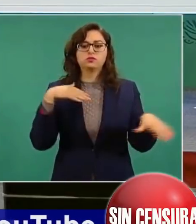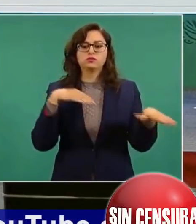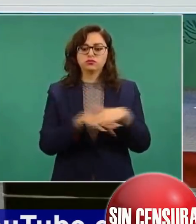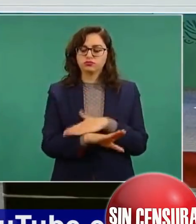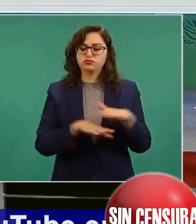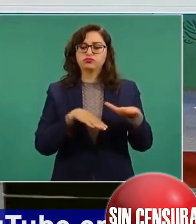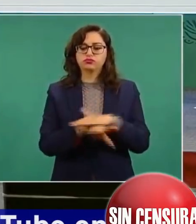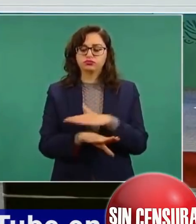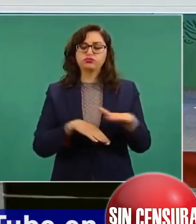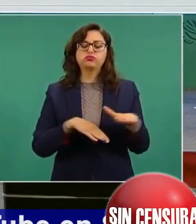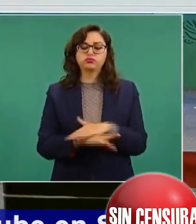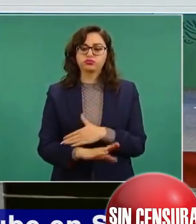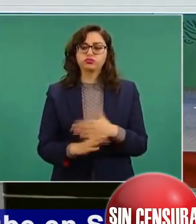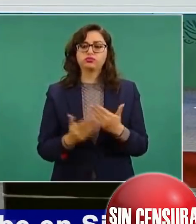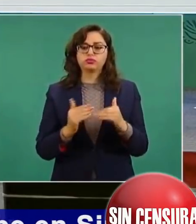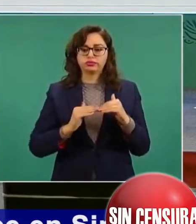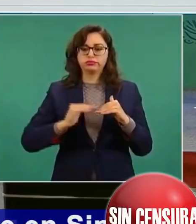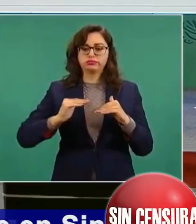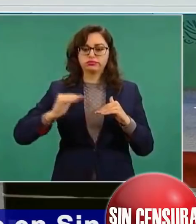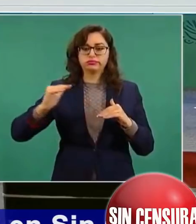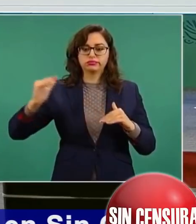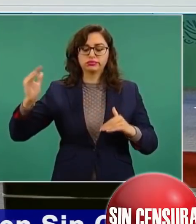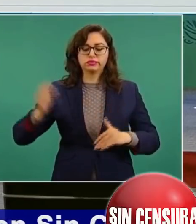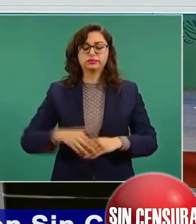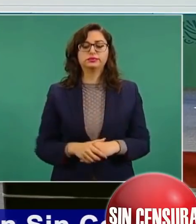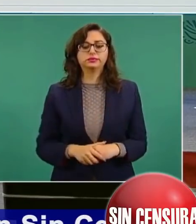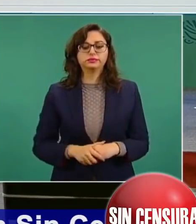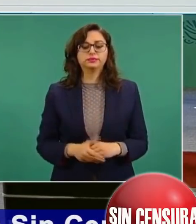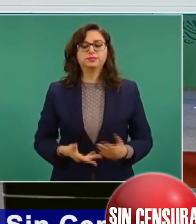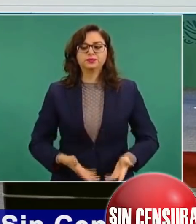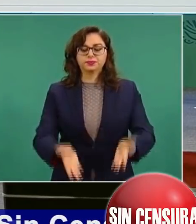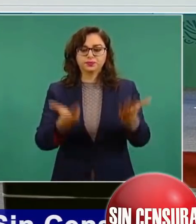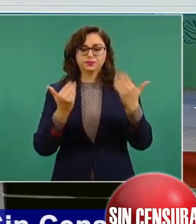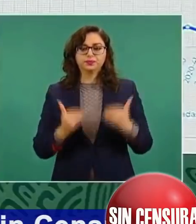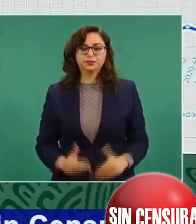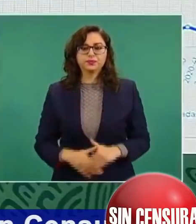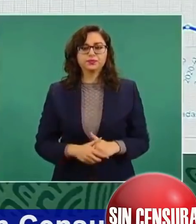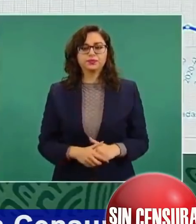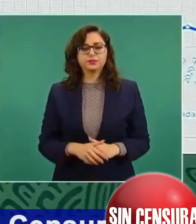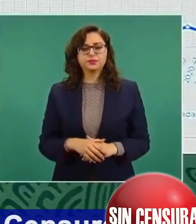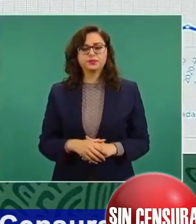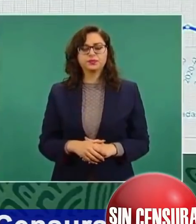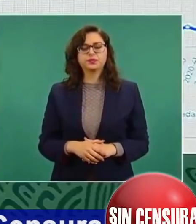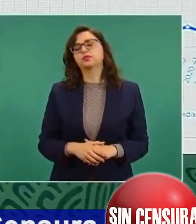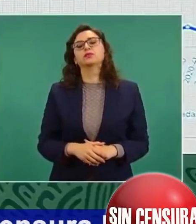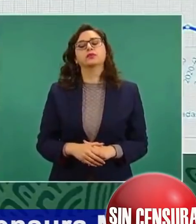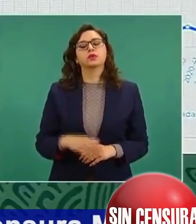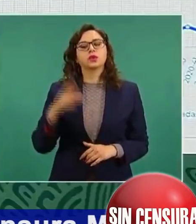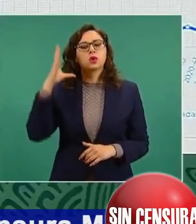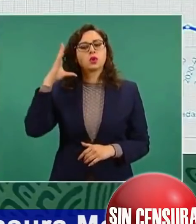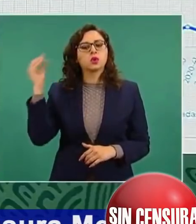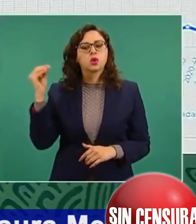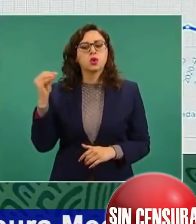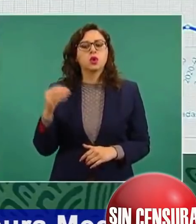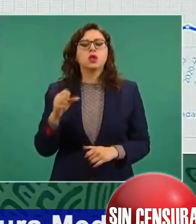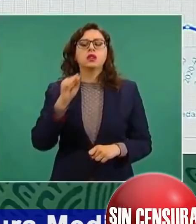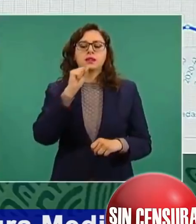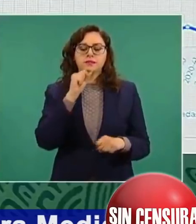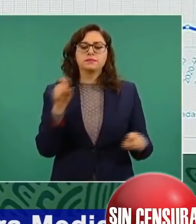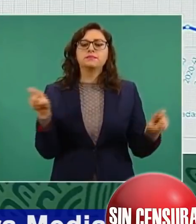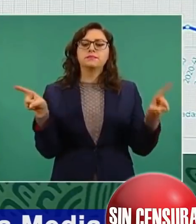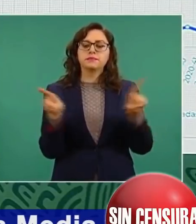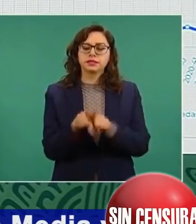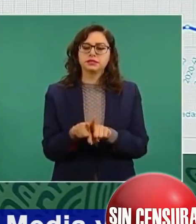incremento no es tan acelerado como lo había sido antes. La siguiente. El estado de Colima, un patrón también